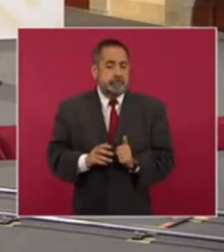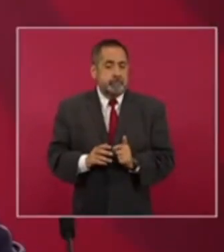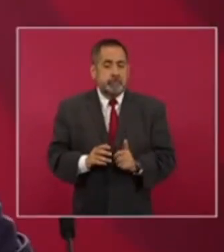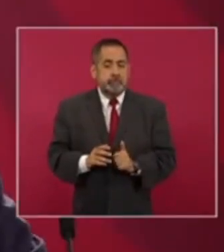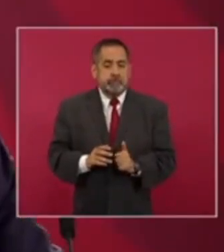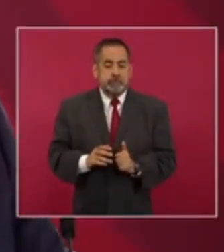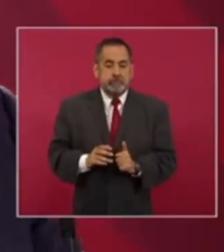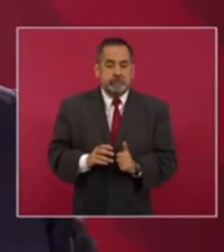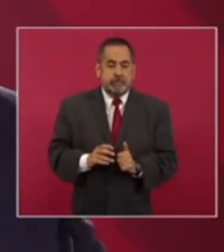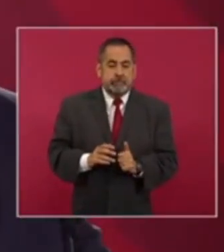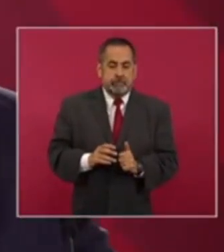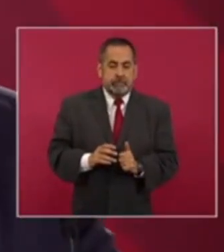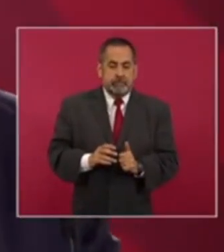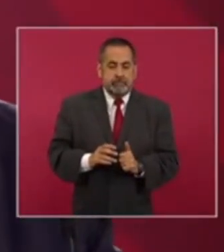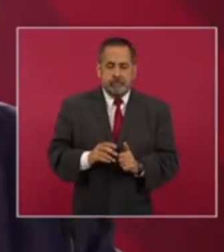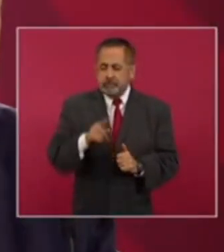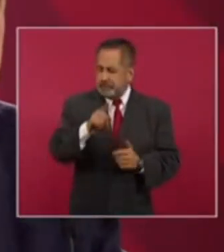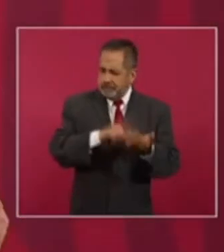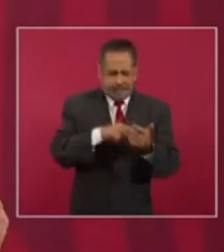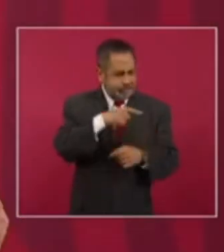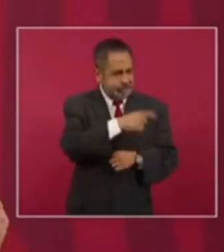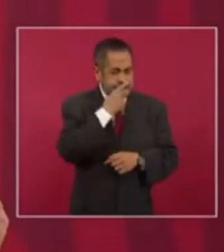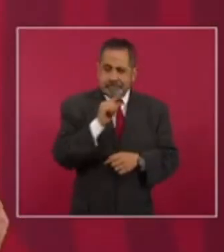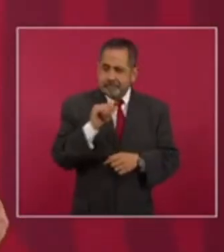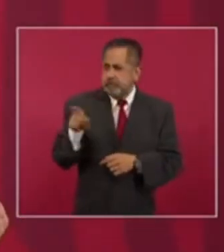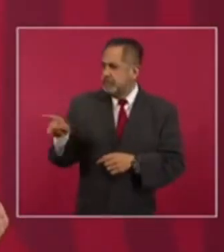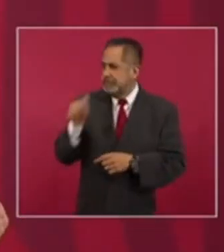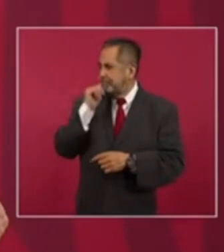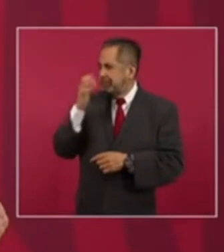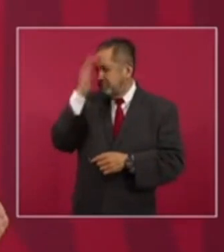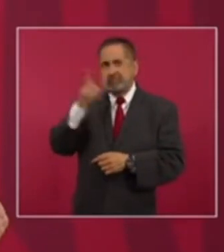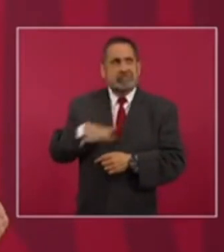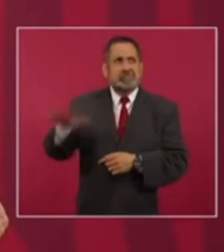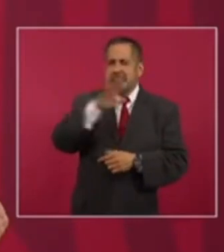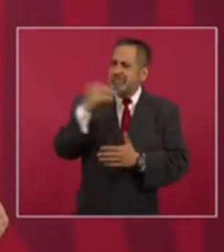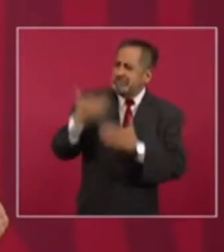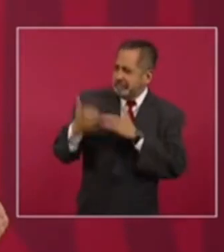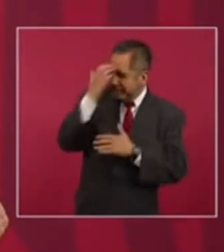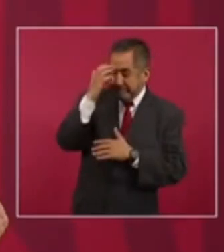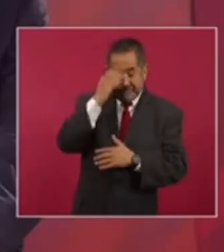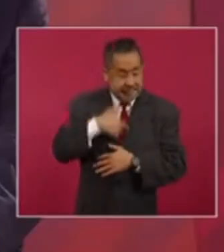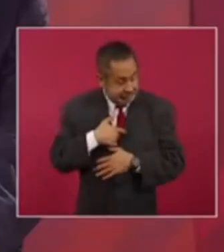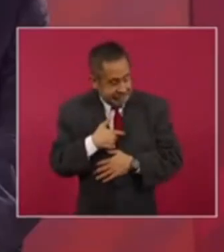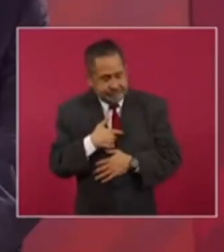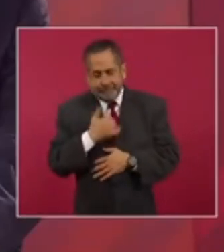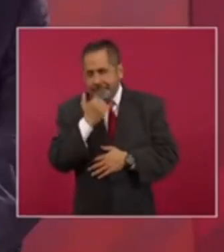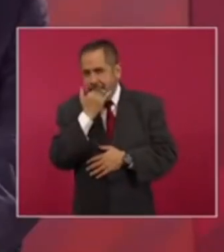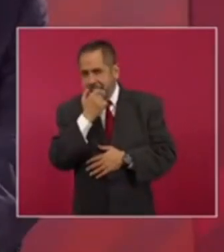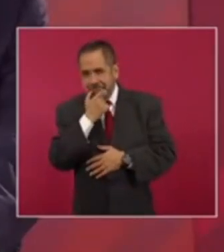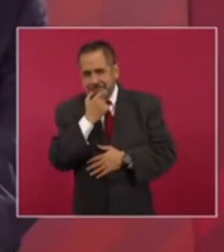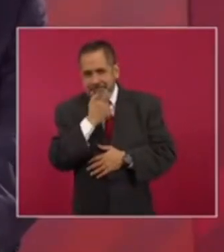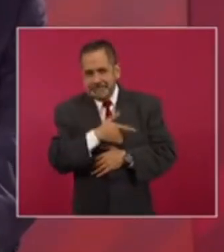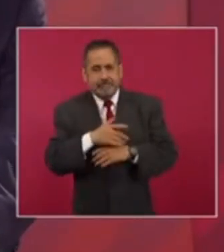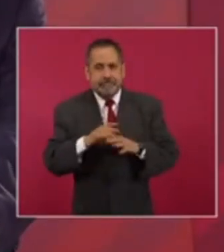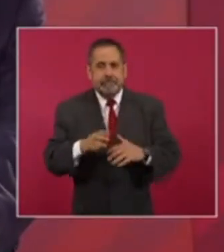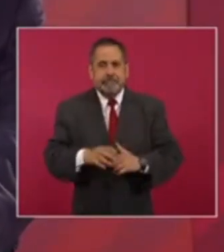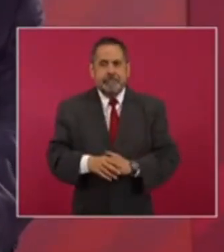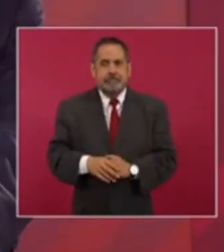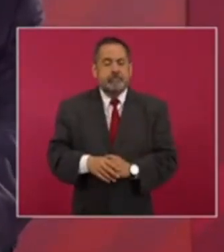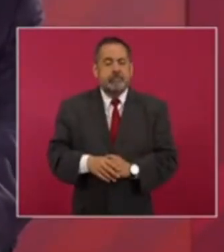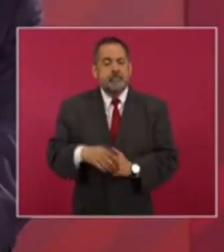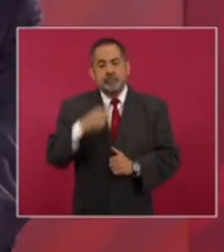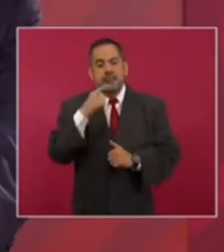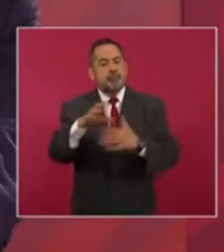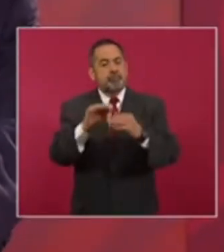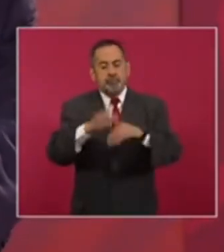aunque hay uno de estos famosos que dijo que me hacía falta recorrer el país. Les puedo decir